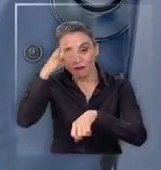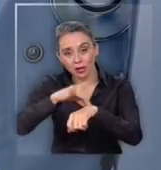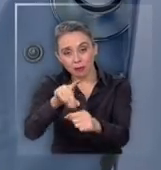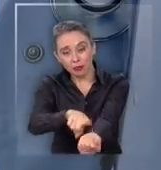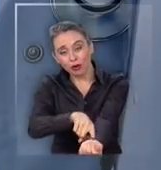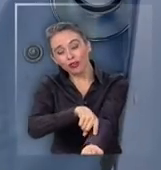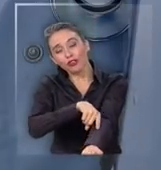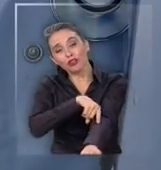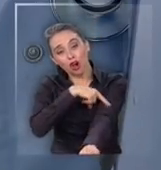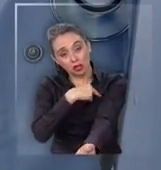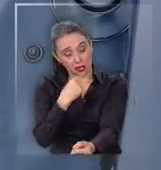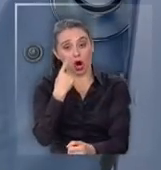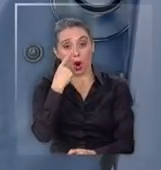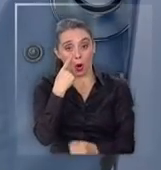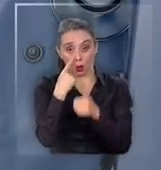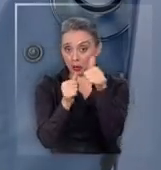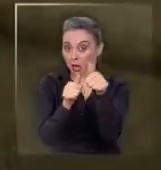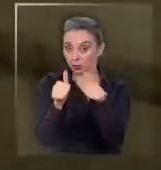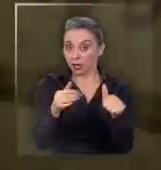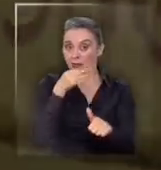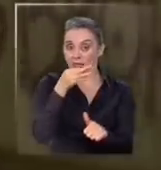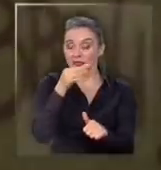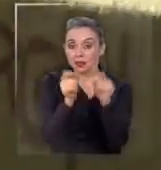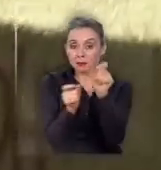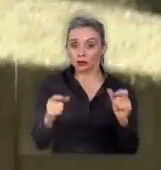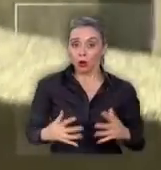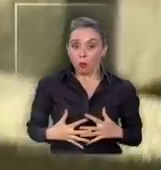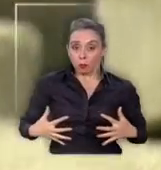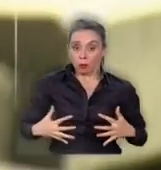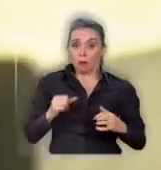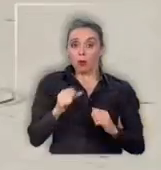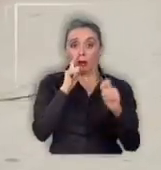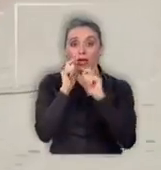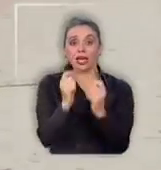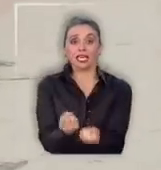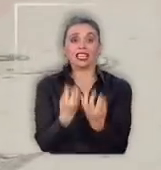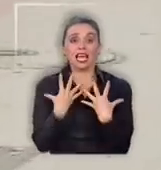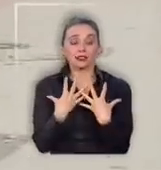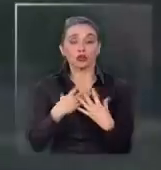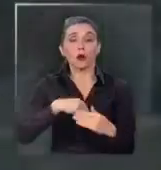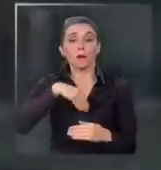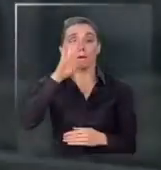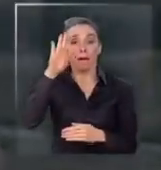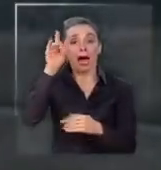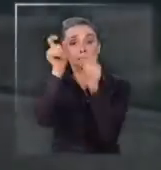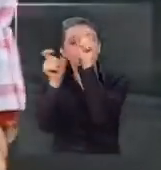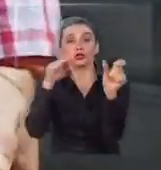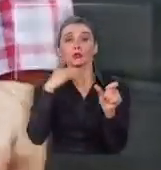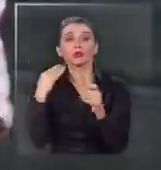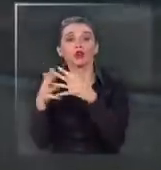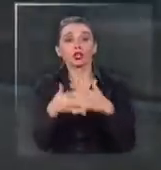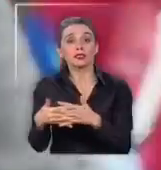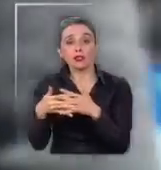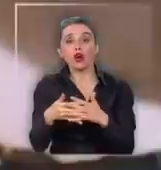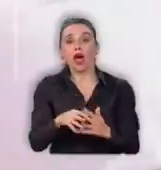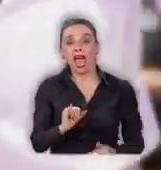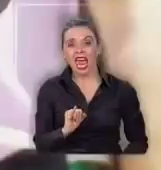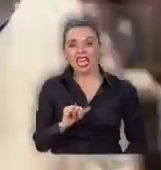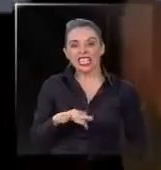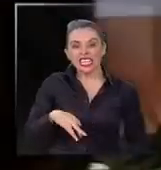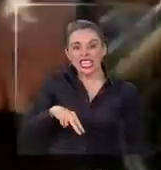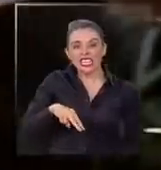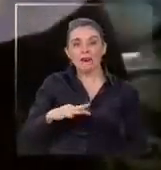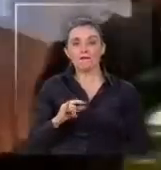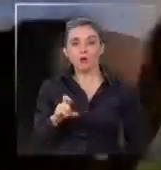Ojo que las autoridades han señalado que la obesidad es un factor de riesgo y la mayoría de las muertes en Estados Unidos por influenza son en